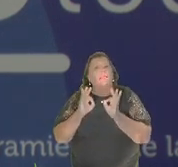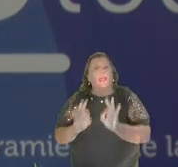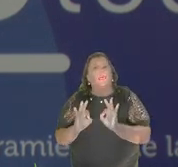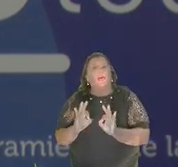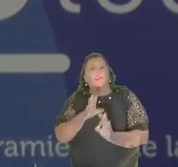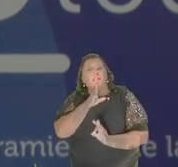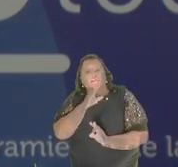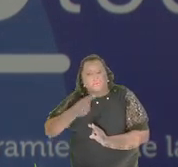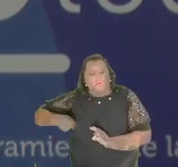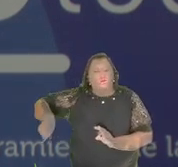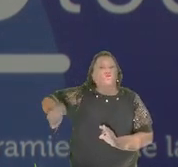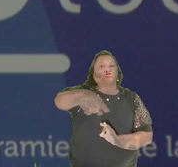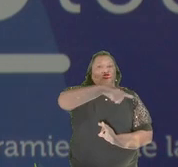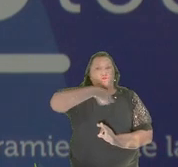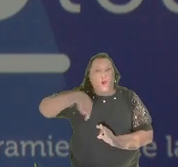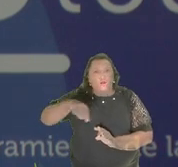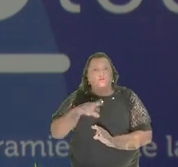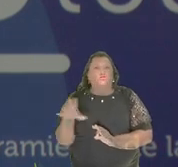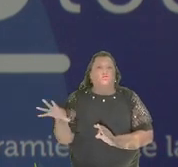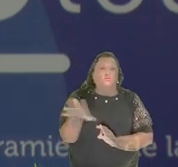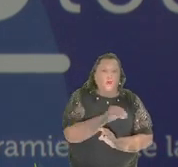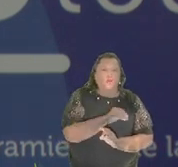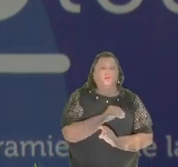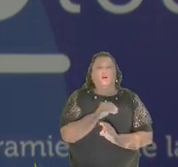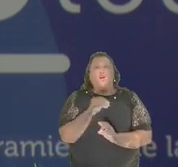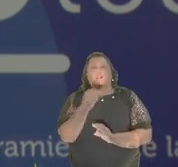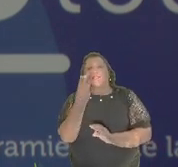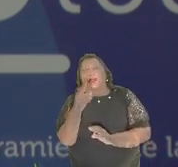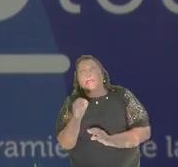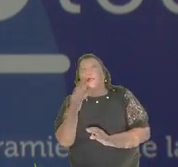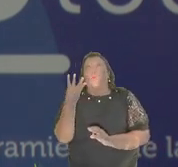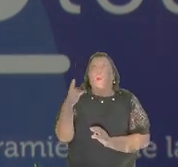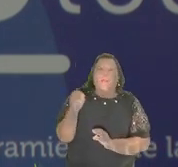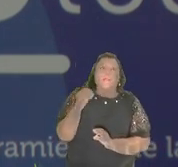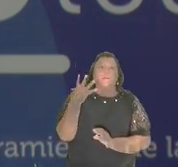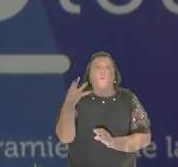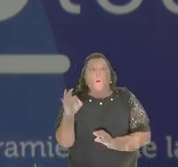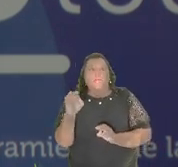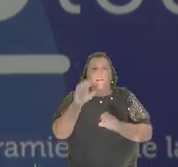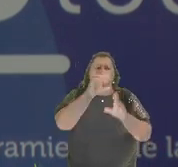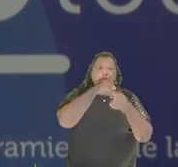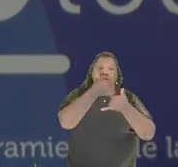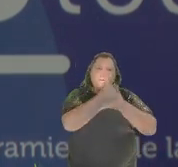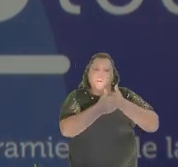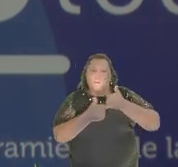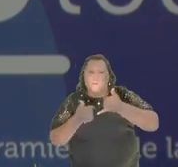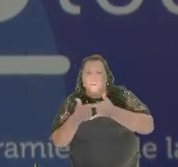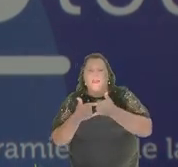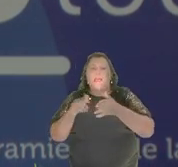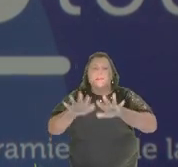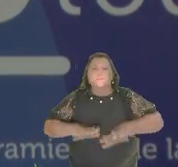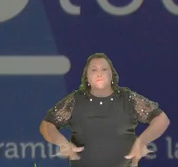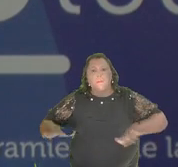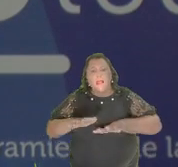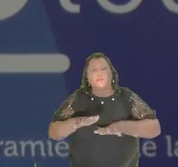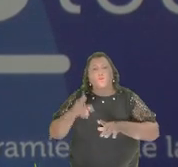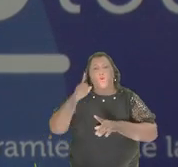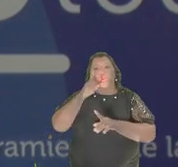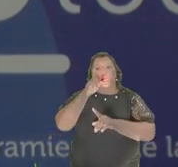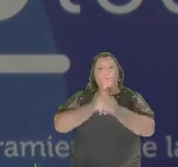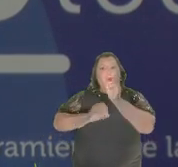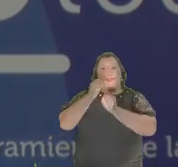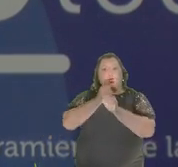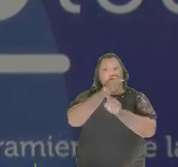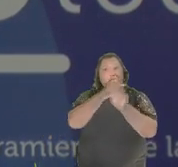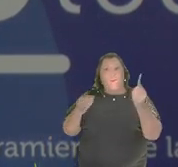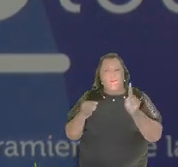que ya en cada encuentro menciono 30, 40, 50 foros, han sido muchos espacios regionales, durante año y medio presenciales y en el